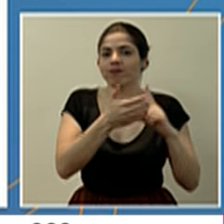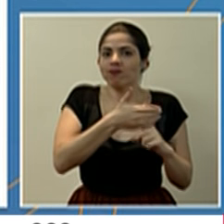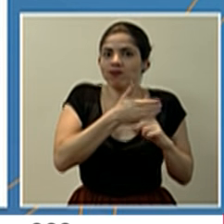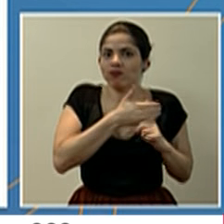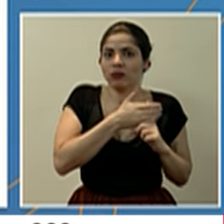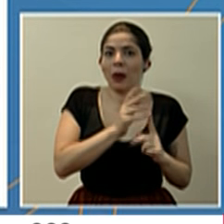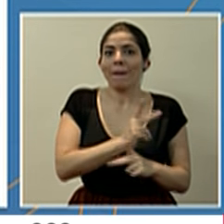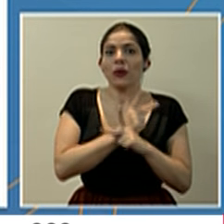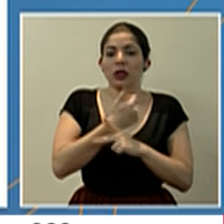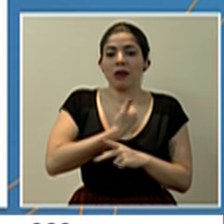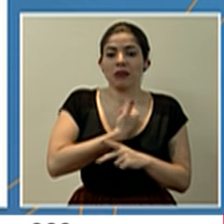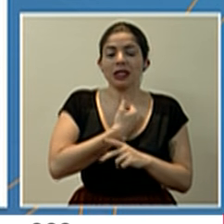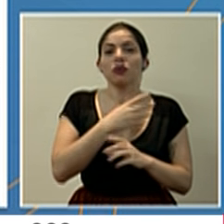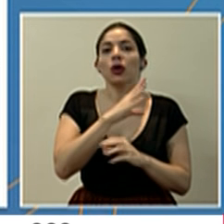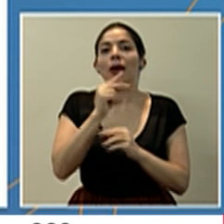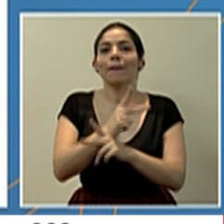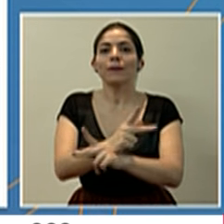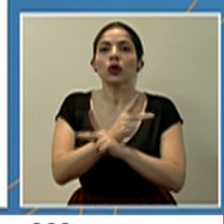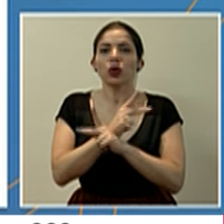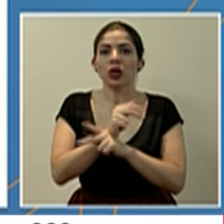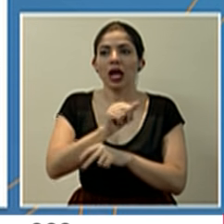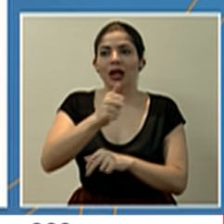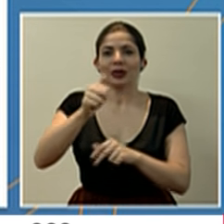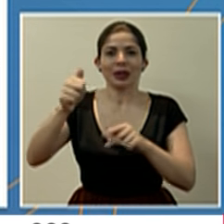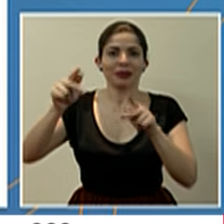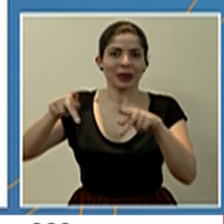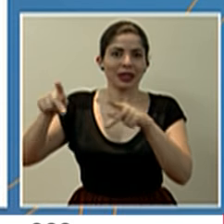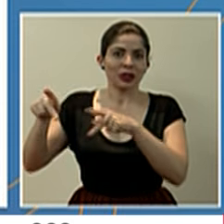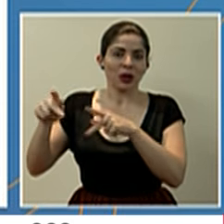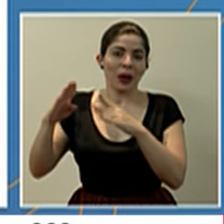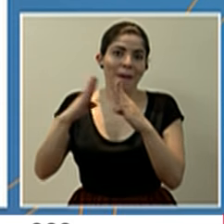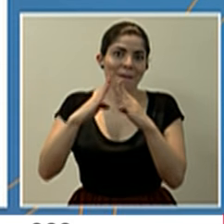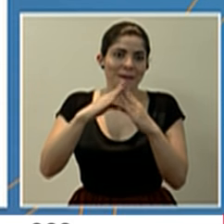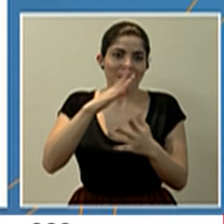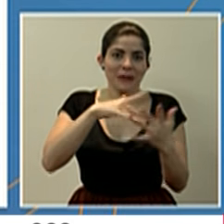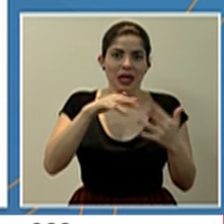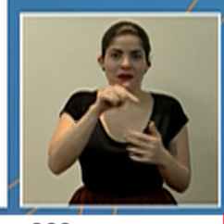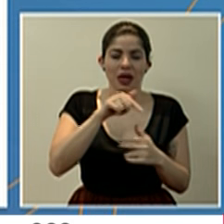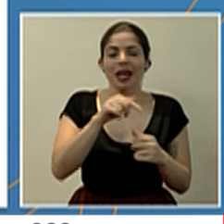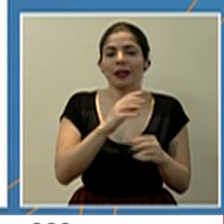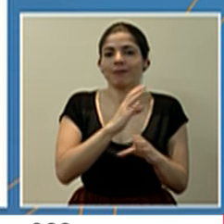mismo y proteger a las personas que pues viven con ellos. Son